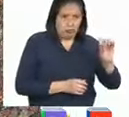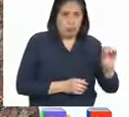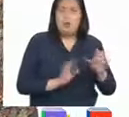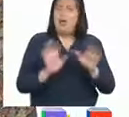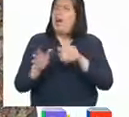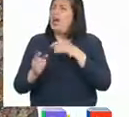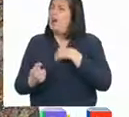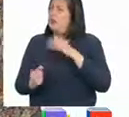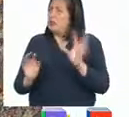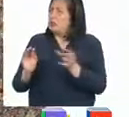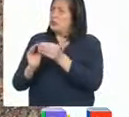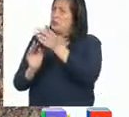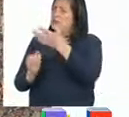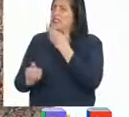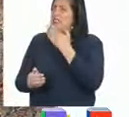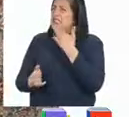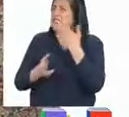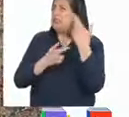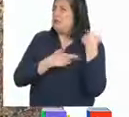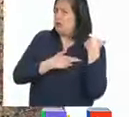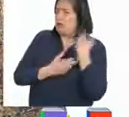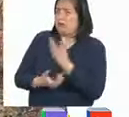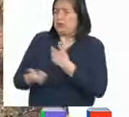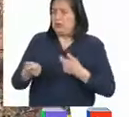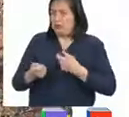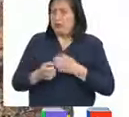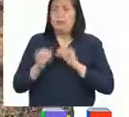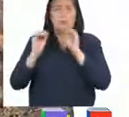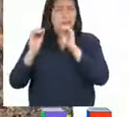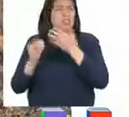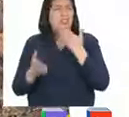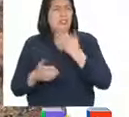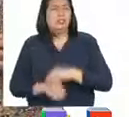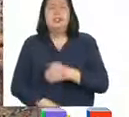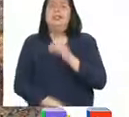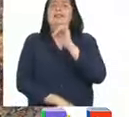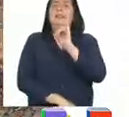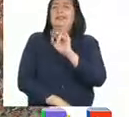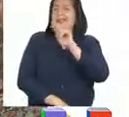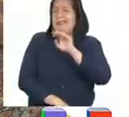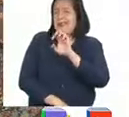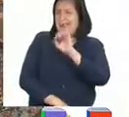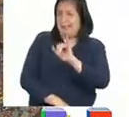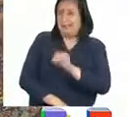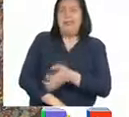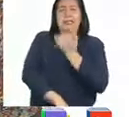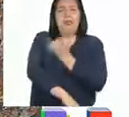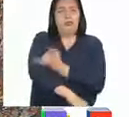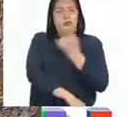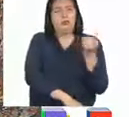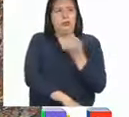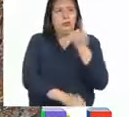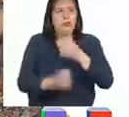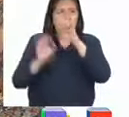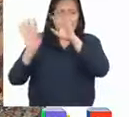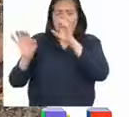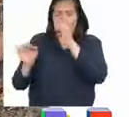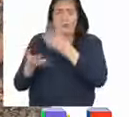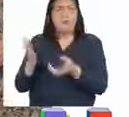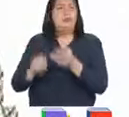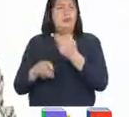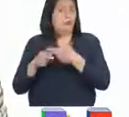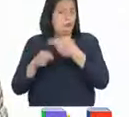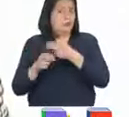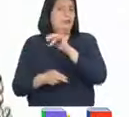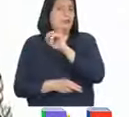te cuento que la entidad del Estado encargada de procesar esta información es el Instituto Nacional de Estadística e Informática, también conocido como